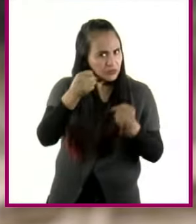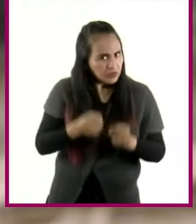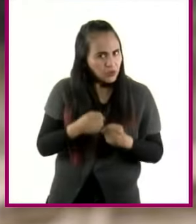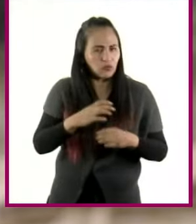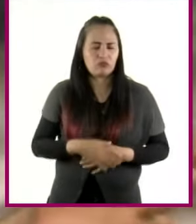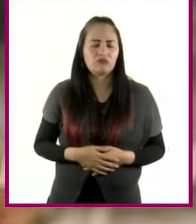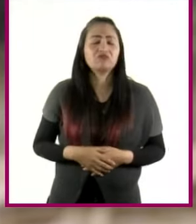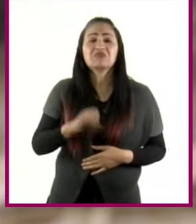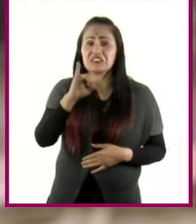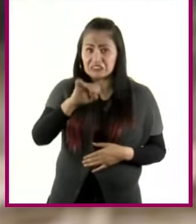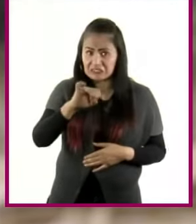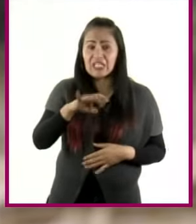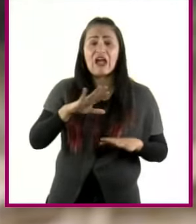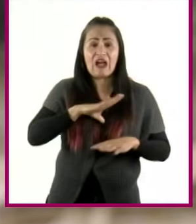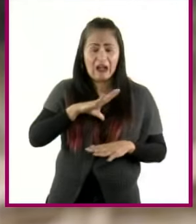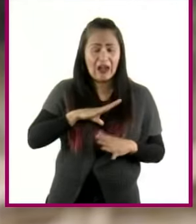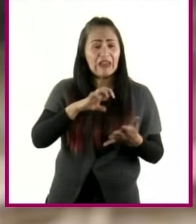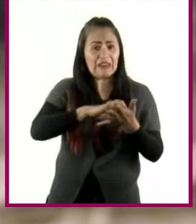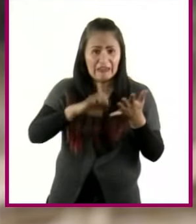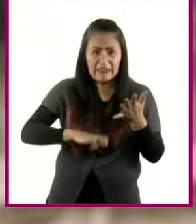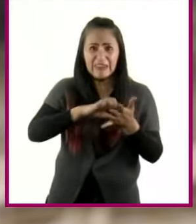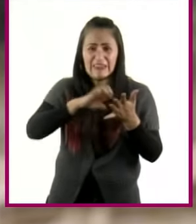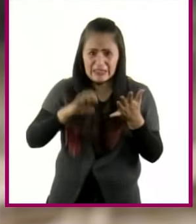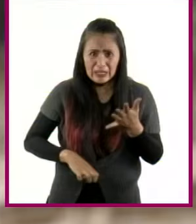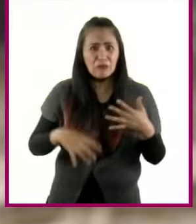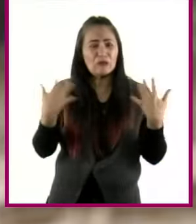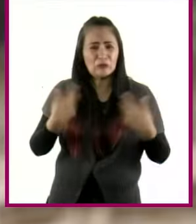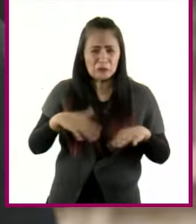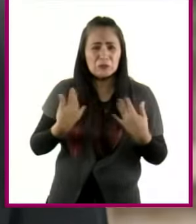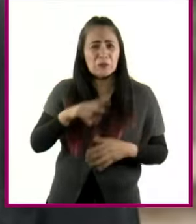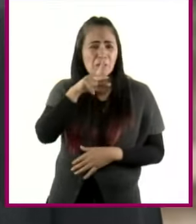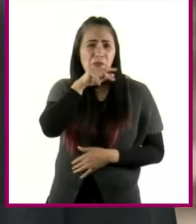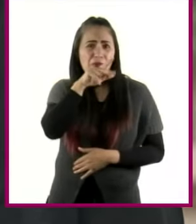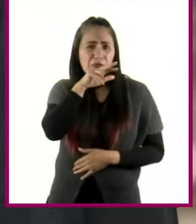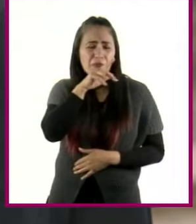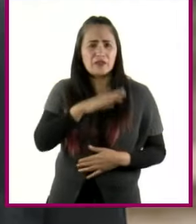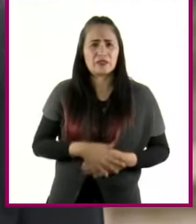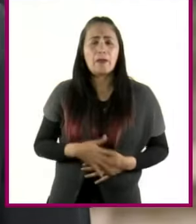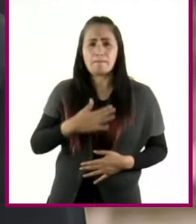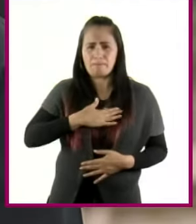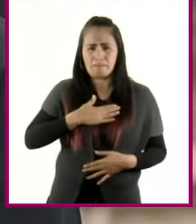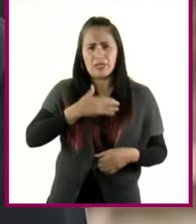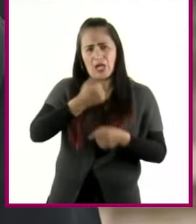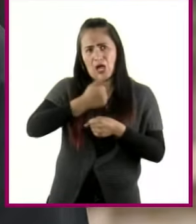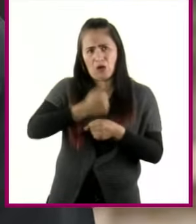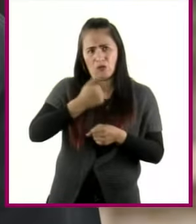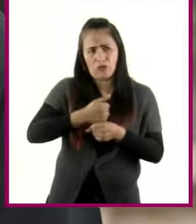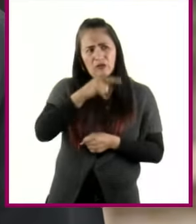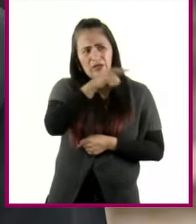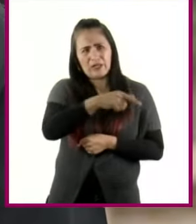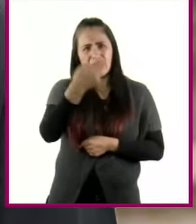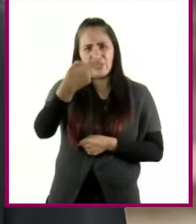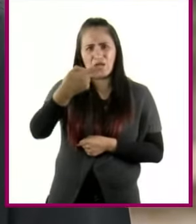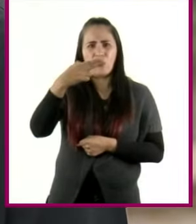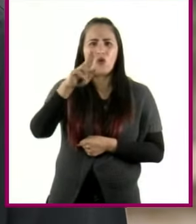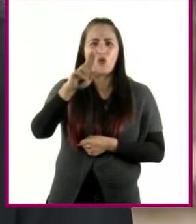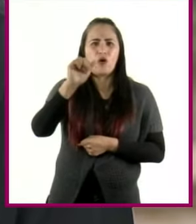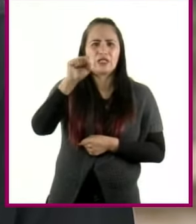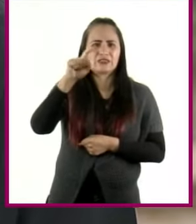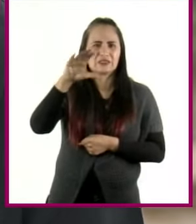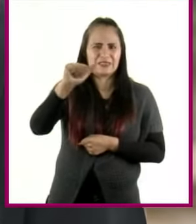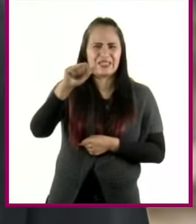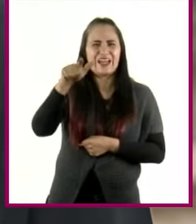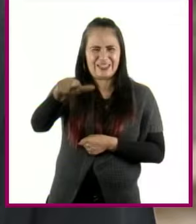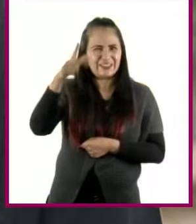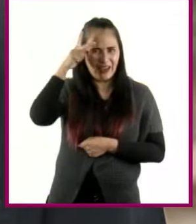otros ejemplos más cercanos e inquietantes de lo que imaginan. Mi abuelo, que creció en Huasca, allá en